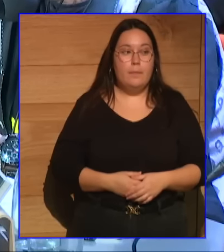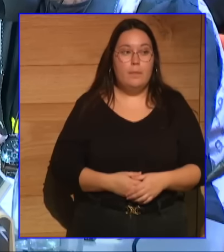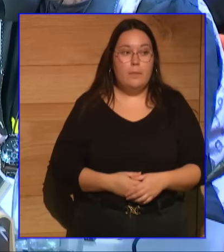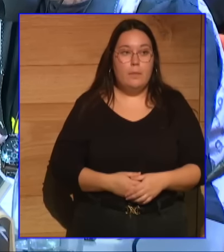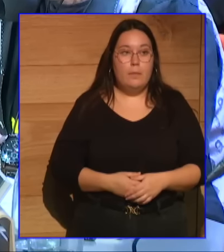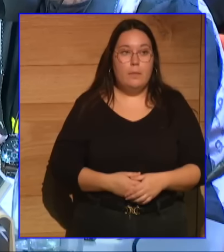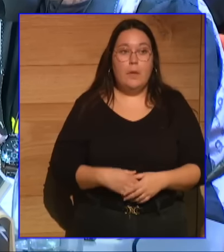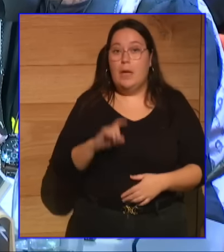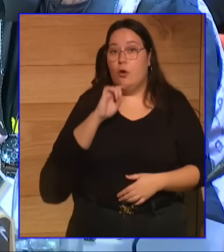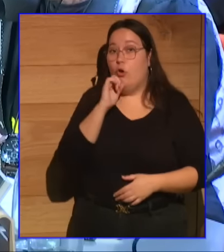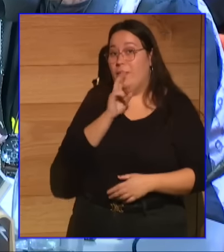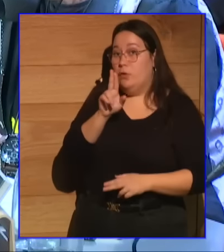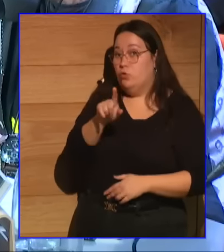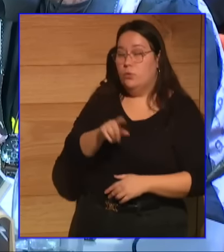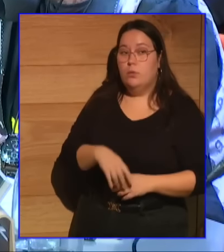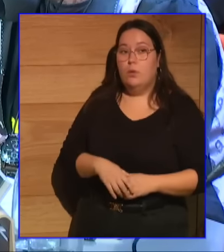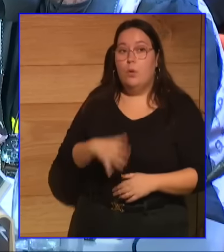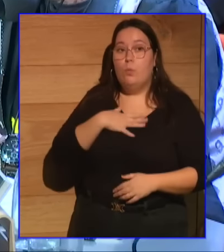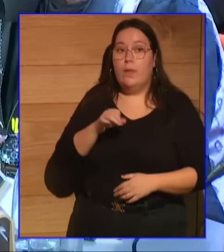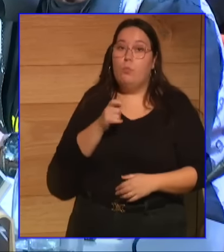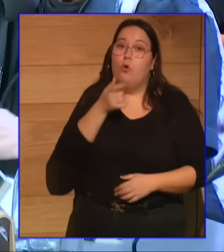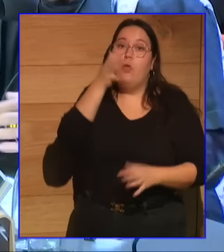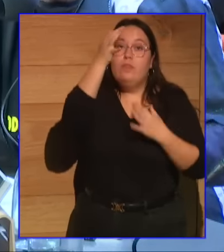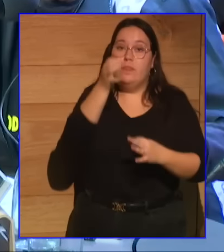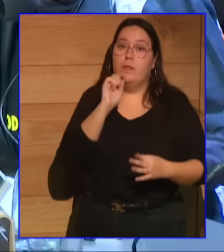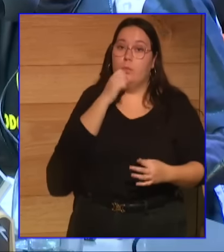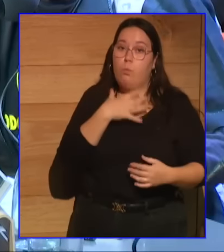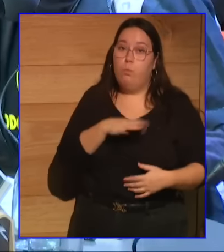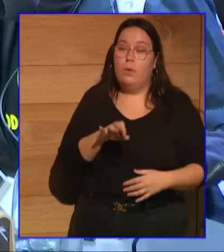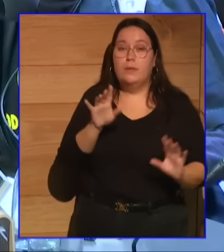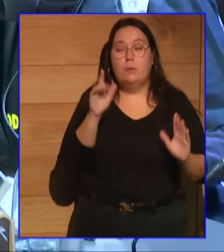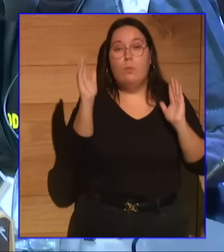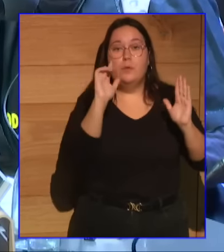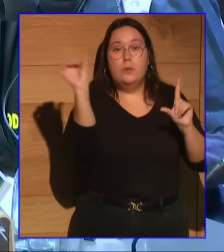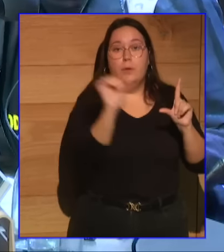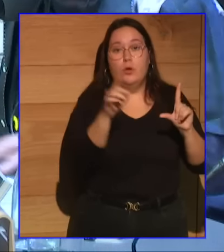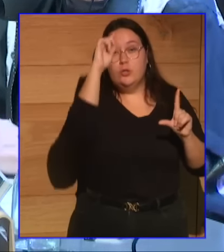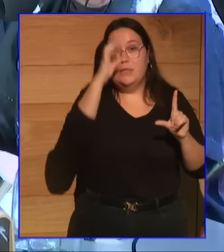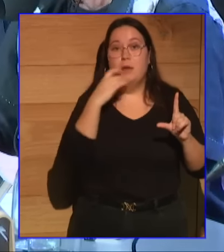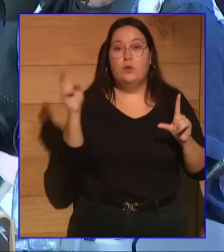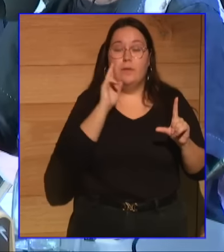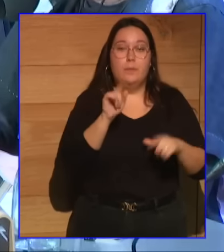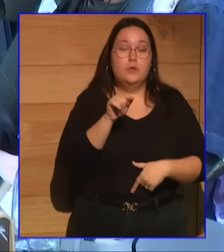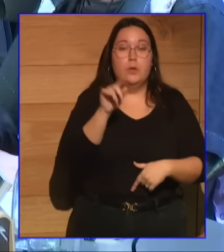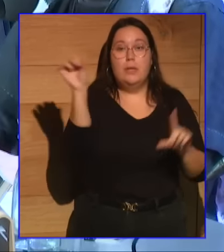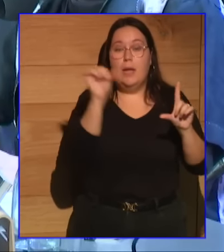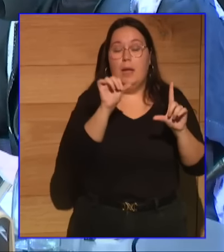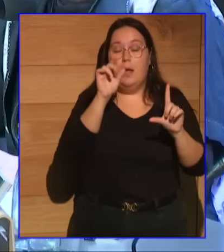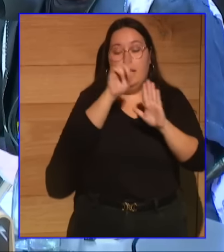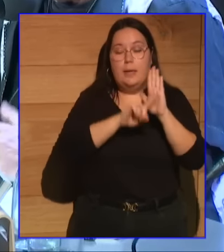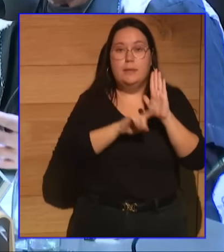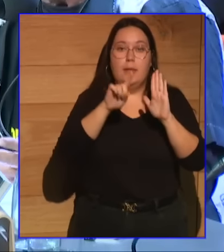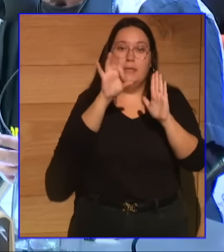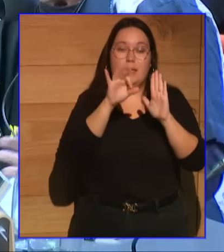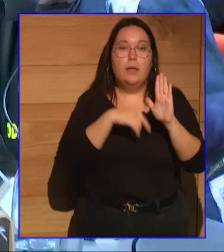Puede ser hater también. No era hater. Sí, el no, pero puede tener su rato hater como todo. Pero hay, no. Hay momentos en la película, no sé si os habéis fijado, en la lista de Schindler,